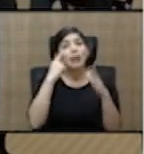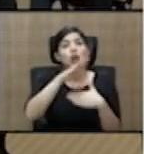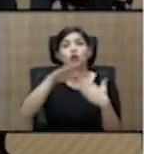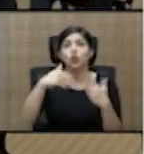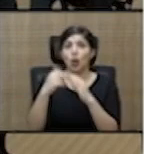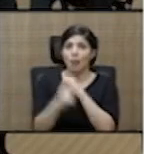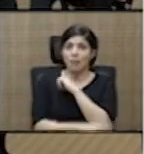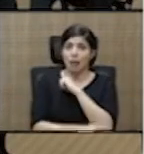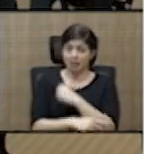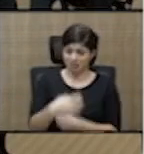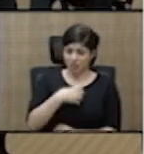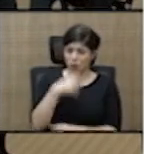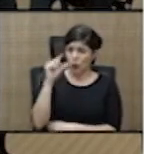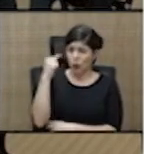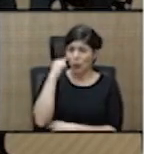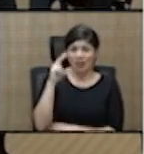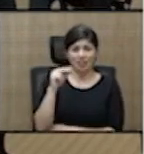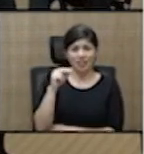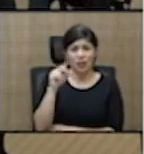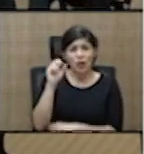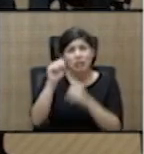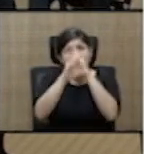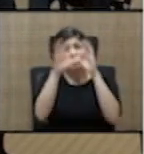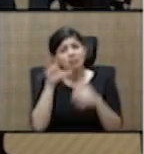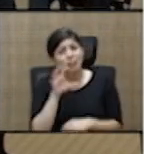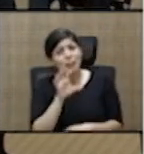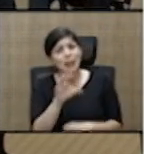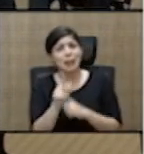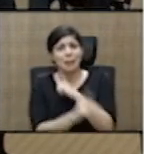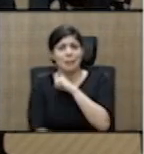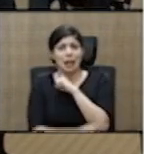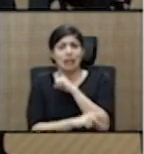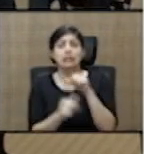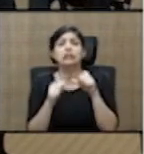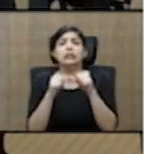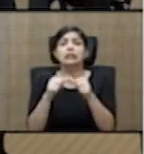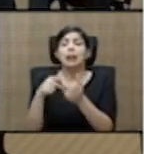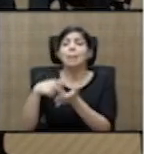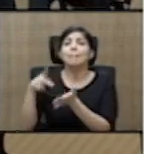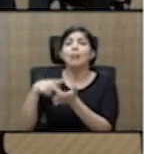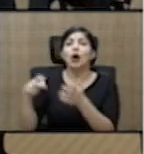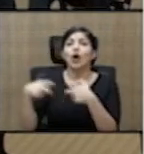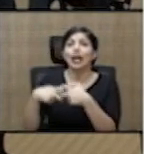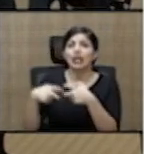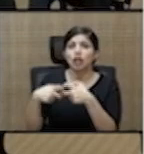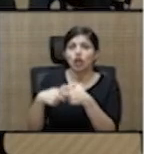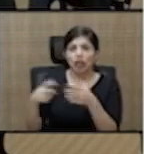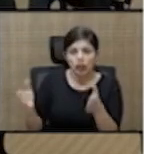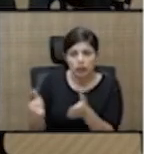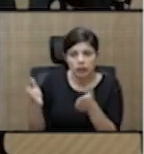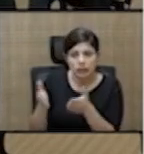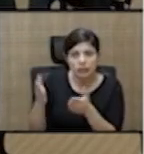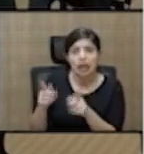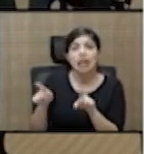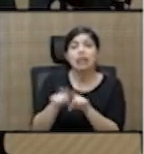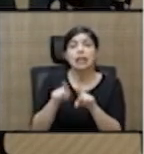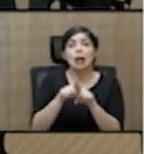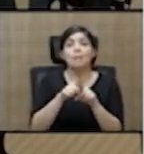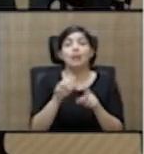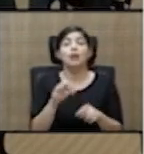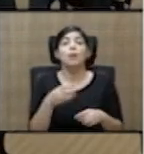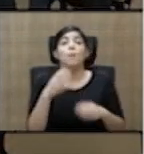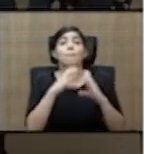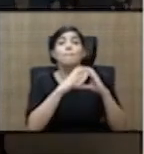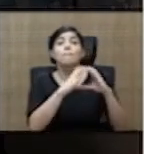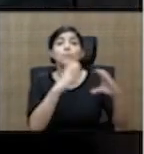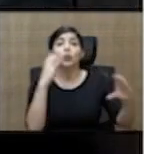que en términos generales también podríamos decir que de alguna manera muchas de esas prioridades que señaló en el